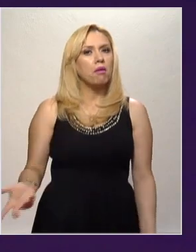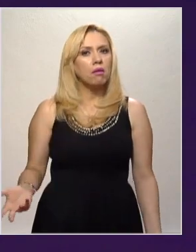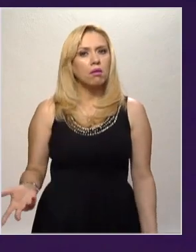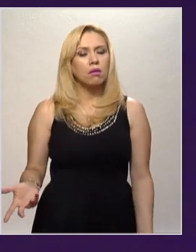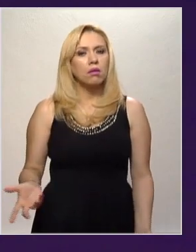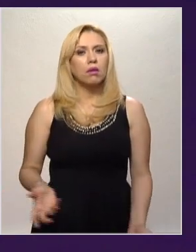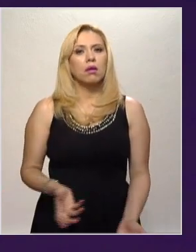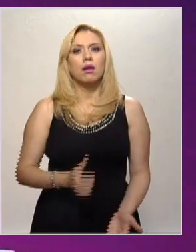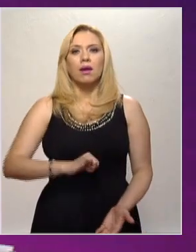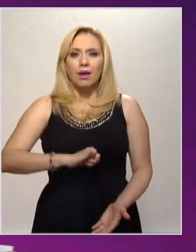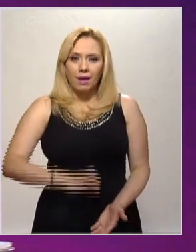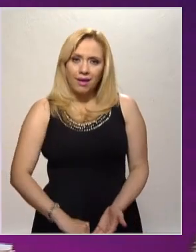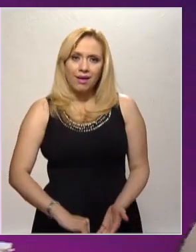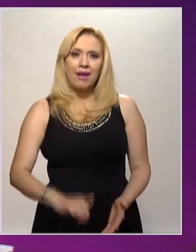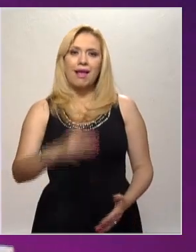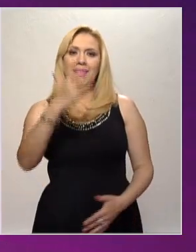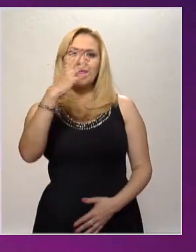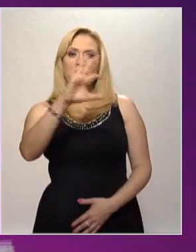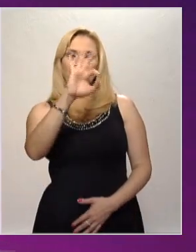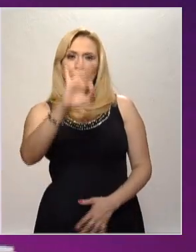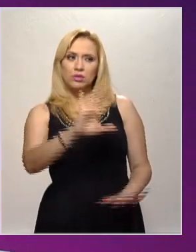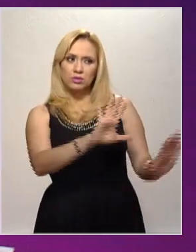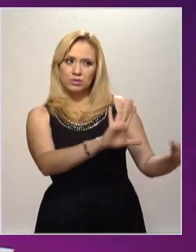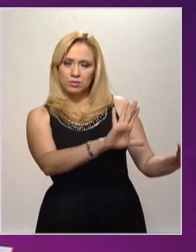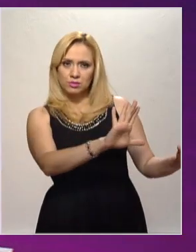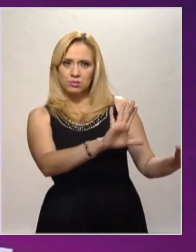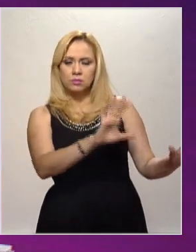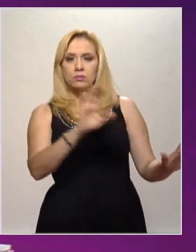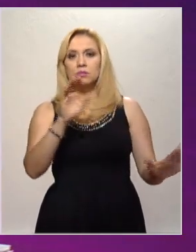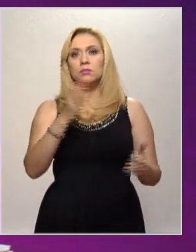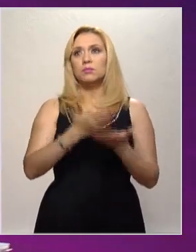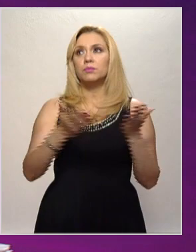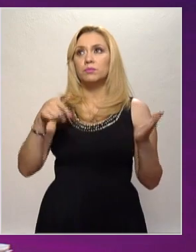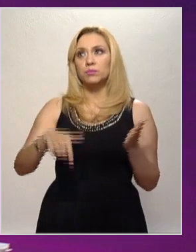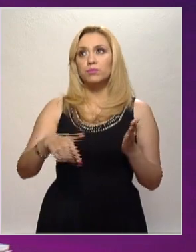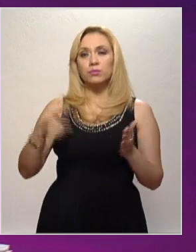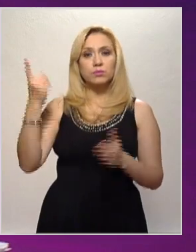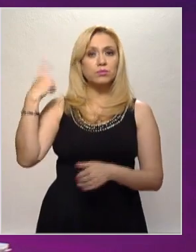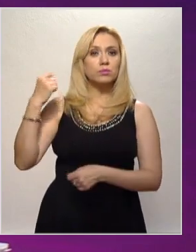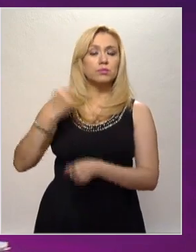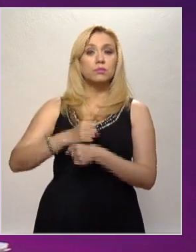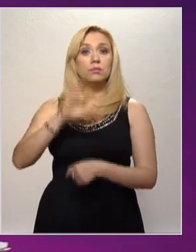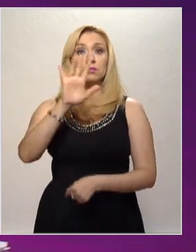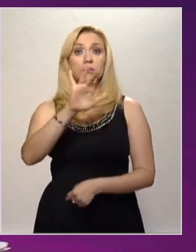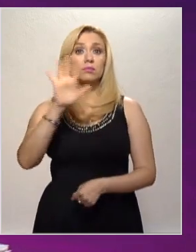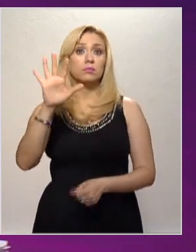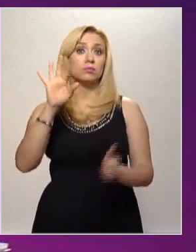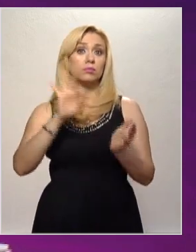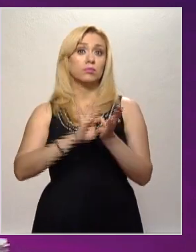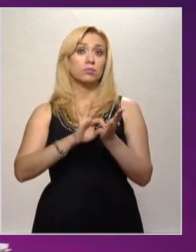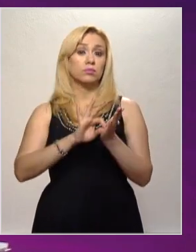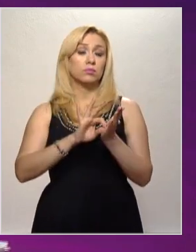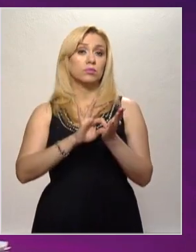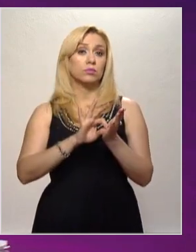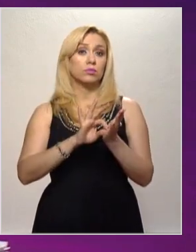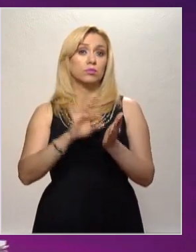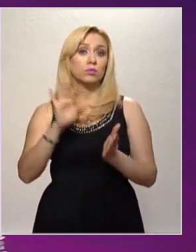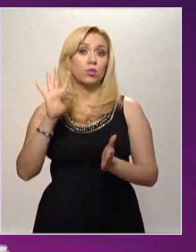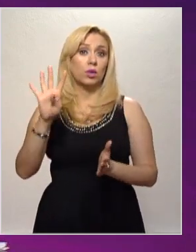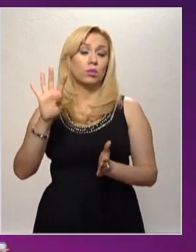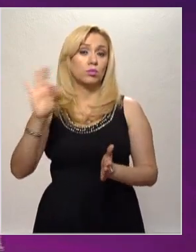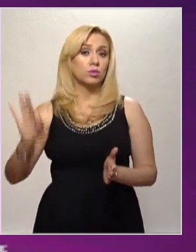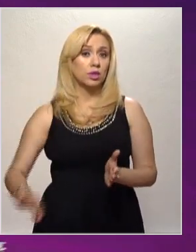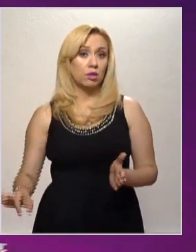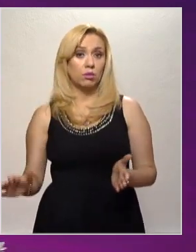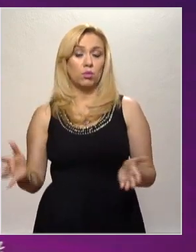las cesáreas se mantengan en un 10%. En el caso de Nuevo León, para el 2018 habían alcanzado el 55.44%.